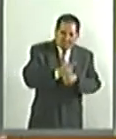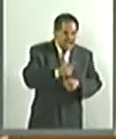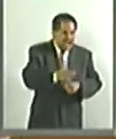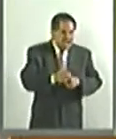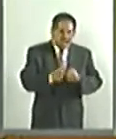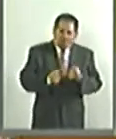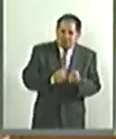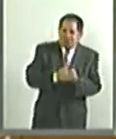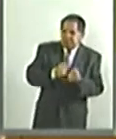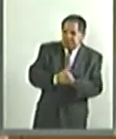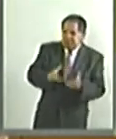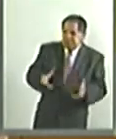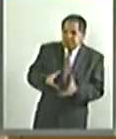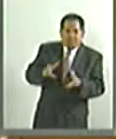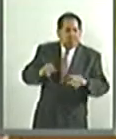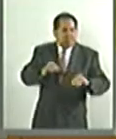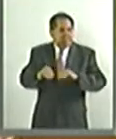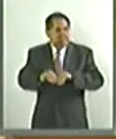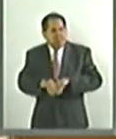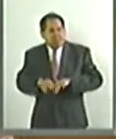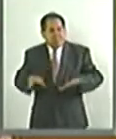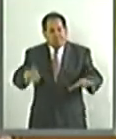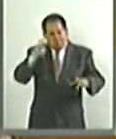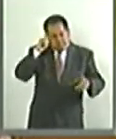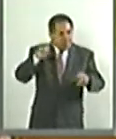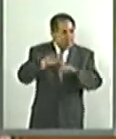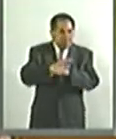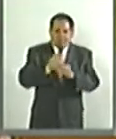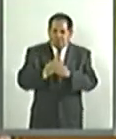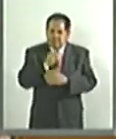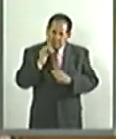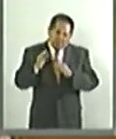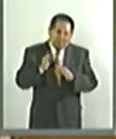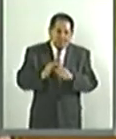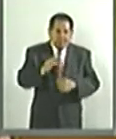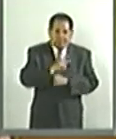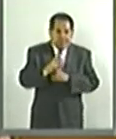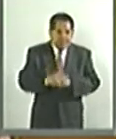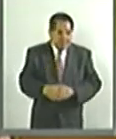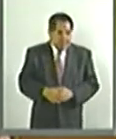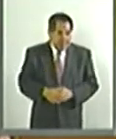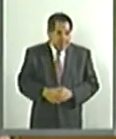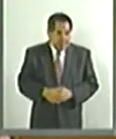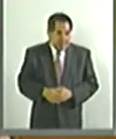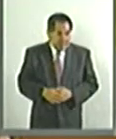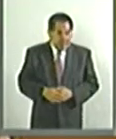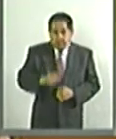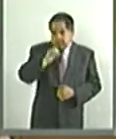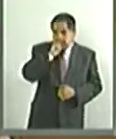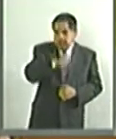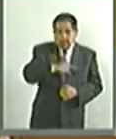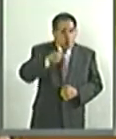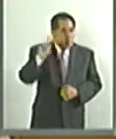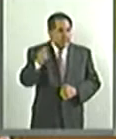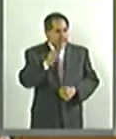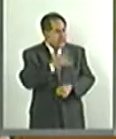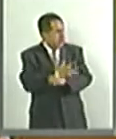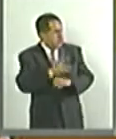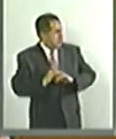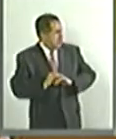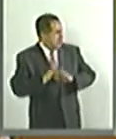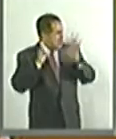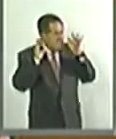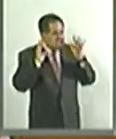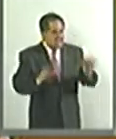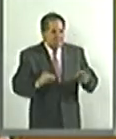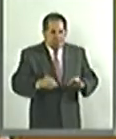motor de la permeabilidad social de nuestro país. Es también una universidad transparente,